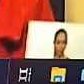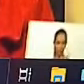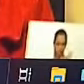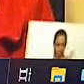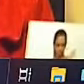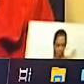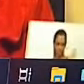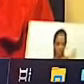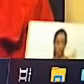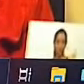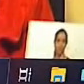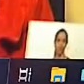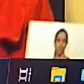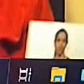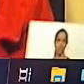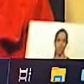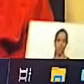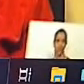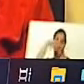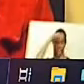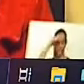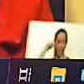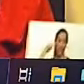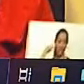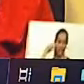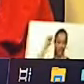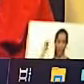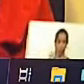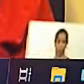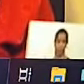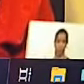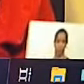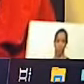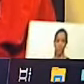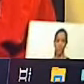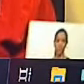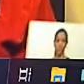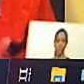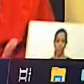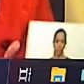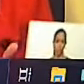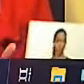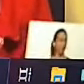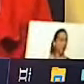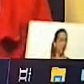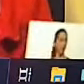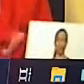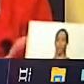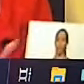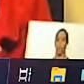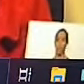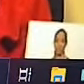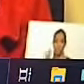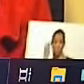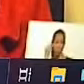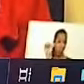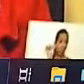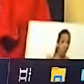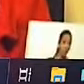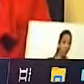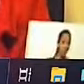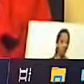En el caso de Carvajalino, La Negra, Pacheco, todos tenemos cosas que hacer aparte de Sur La Conducta, y el martes, bueno, tenemos la expectativa de que